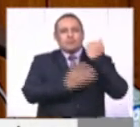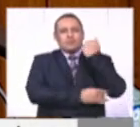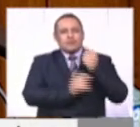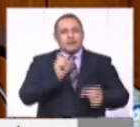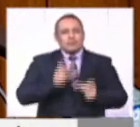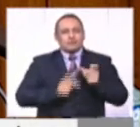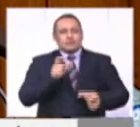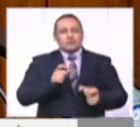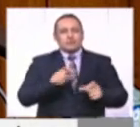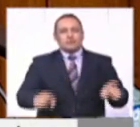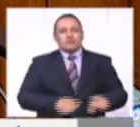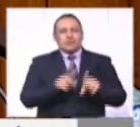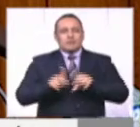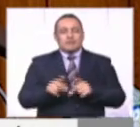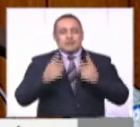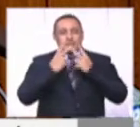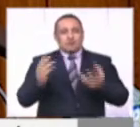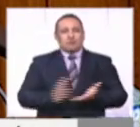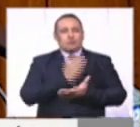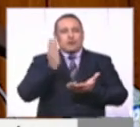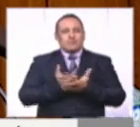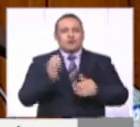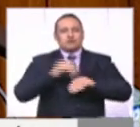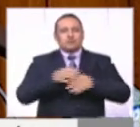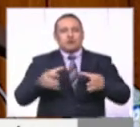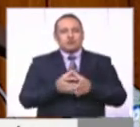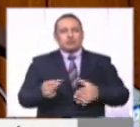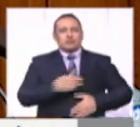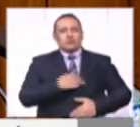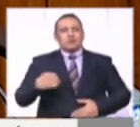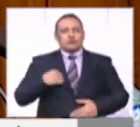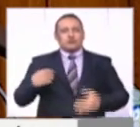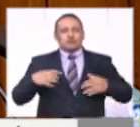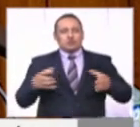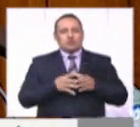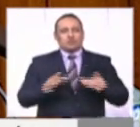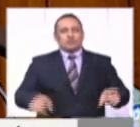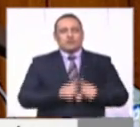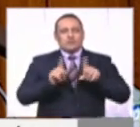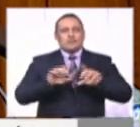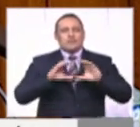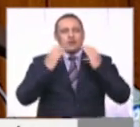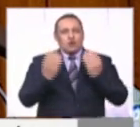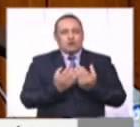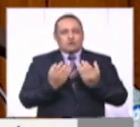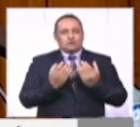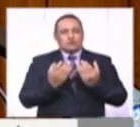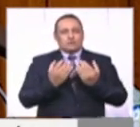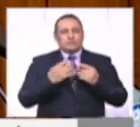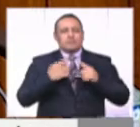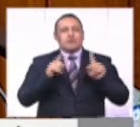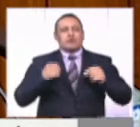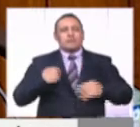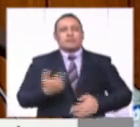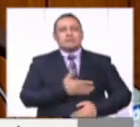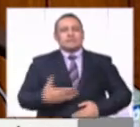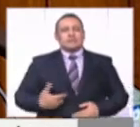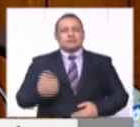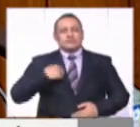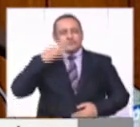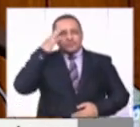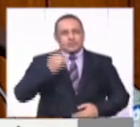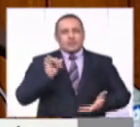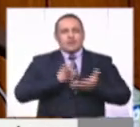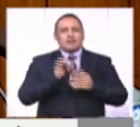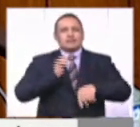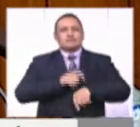hay las críticas que hay sobre el ejecutivo y sobre nosotros sobre el congreso presidente Yo creo que es